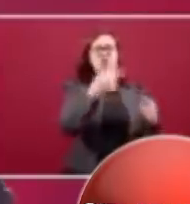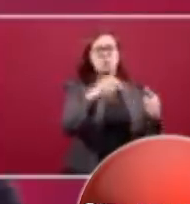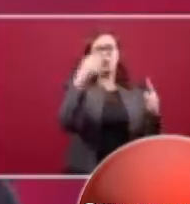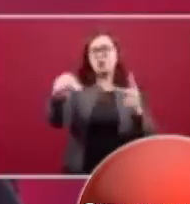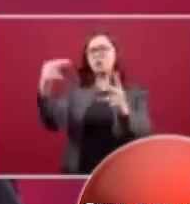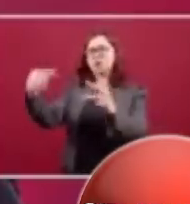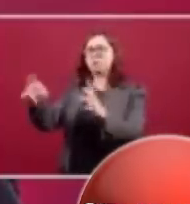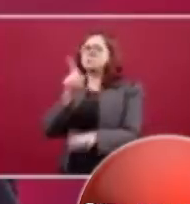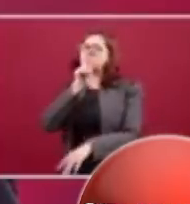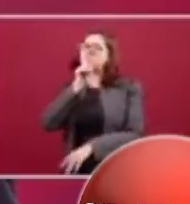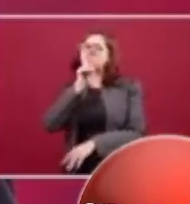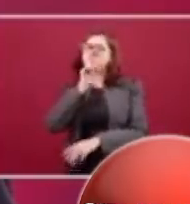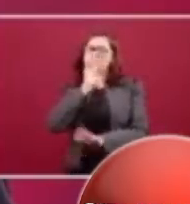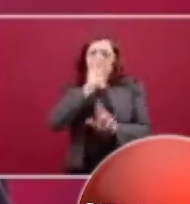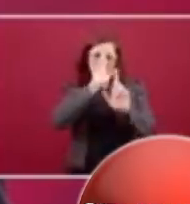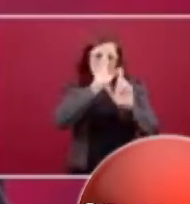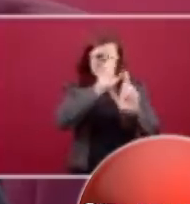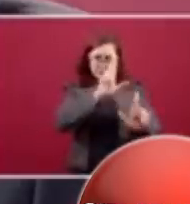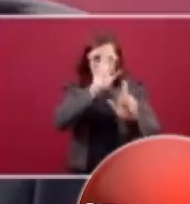acabo de decir,